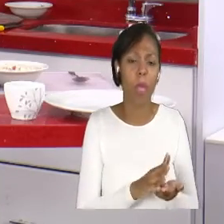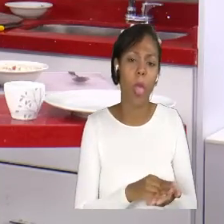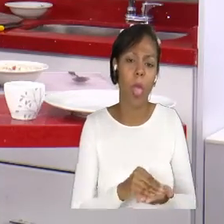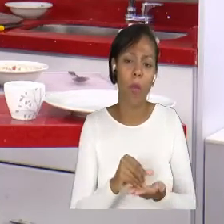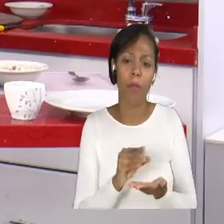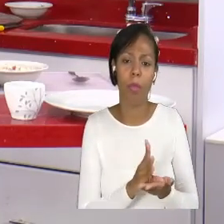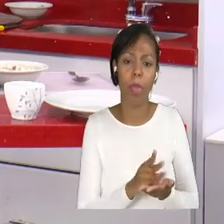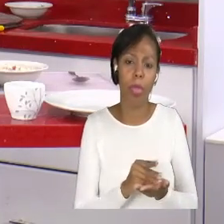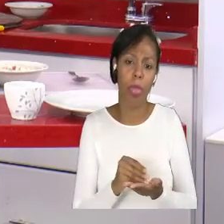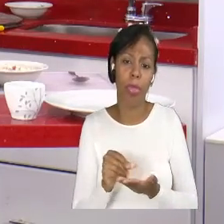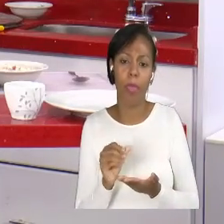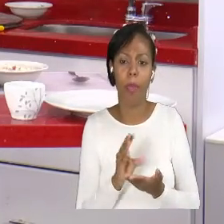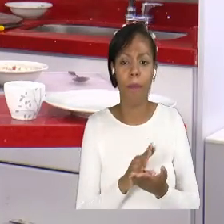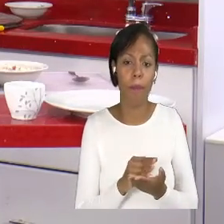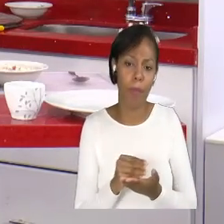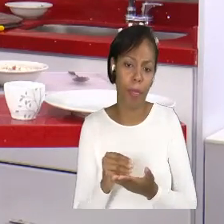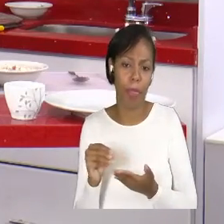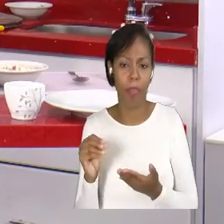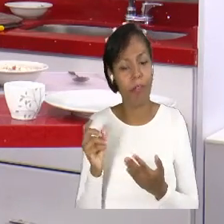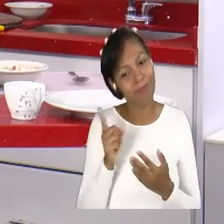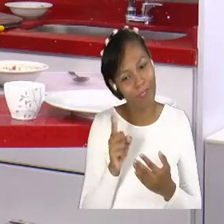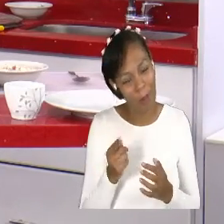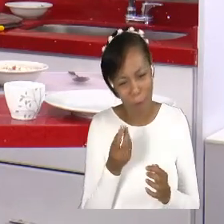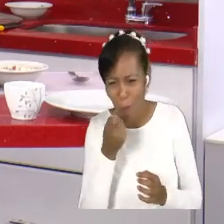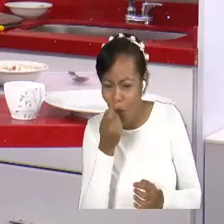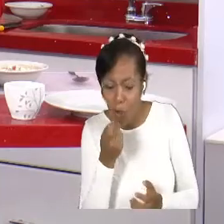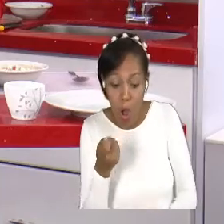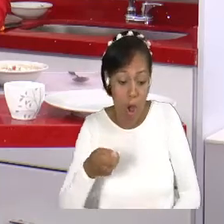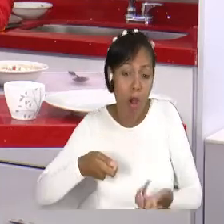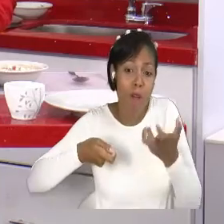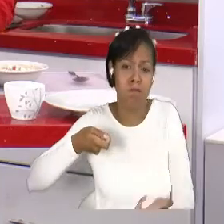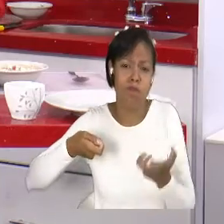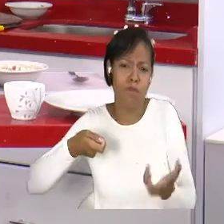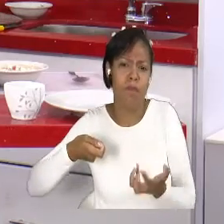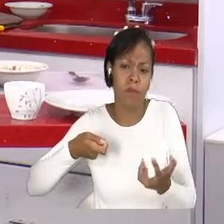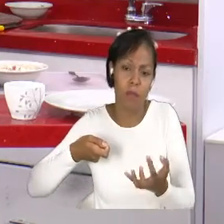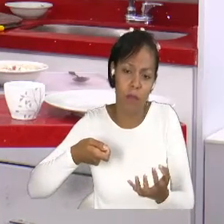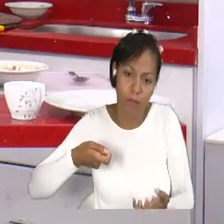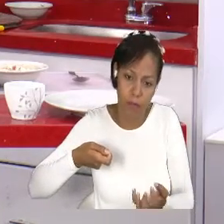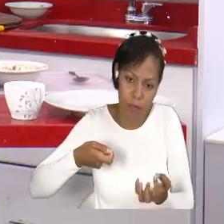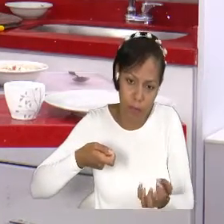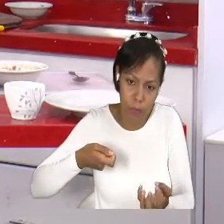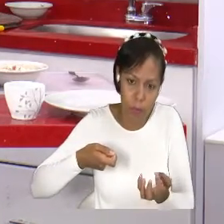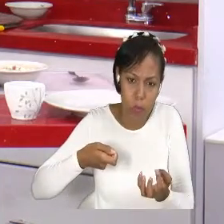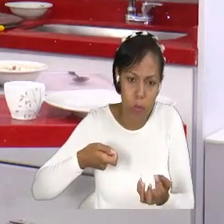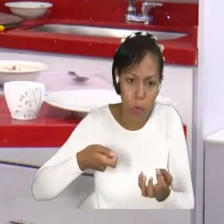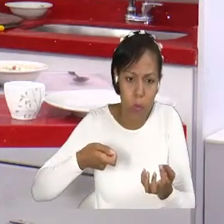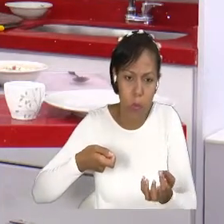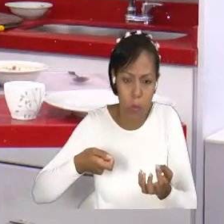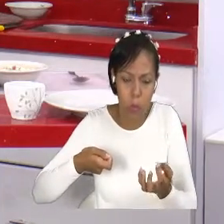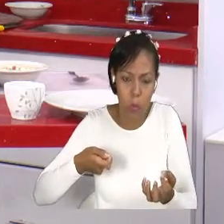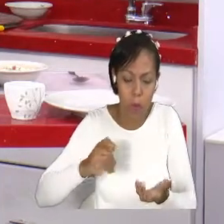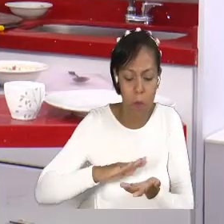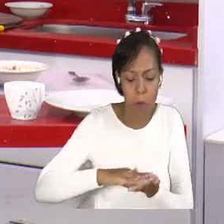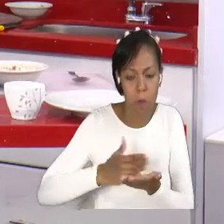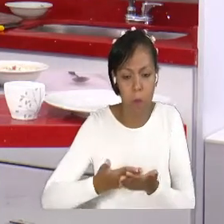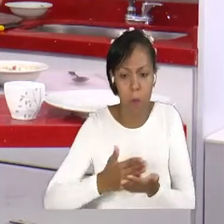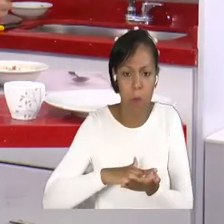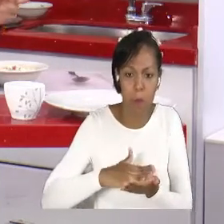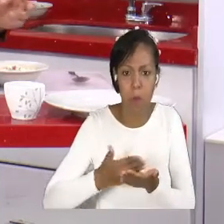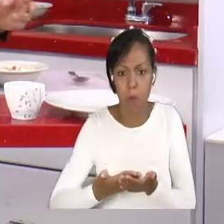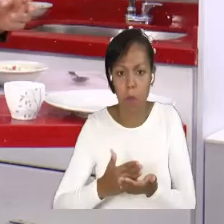decir. Se va a volver ahí algo muy, muy, muy blandito, va a quedar como algo muy desagradable. Entonces